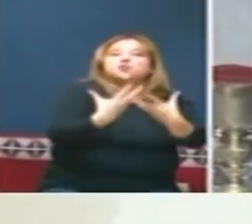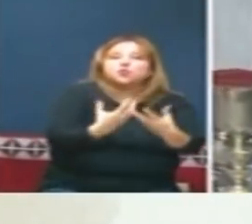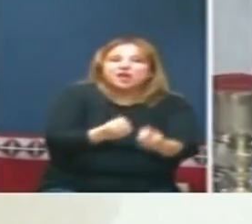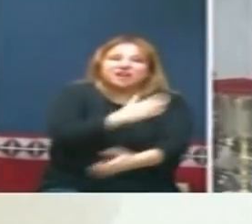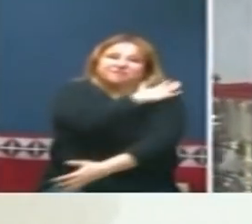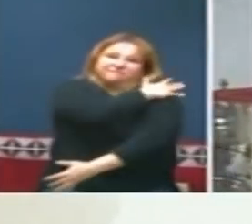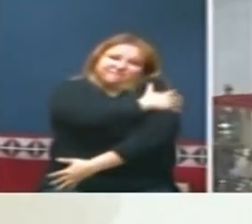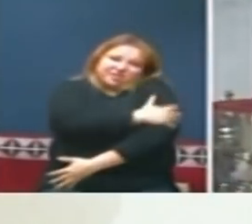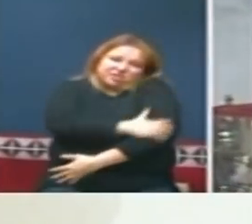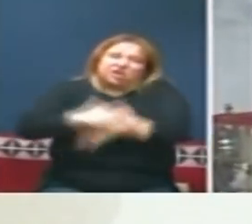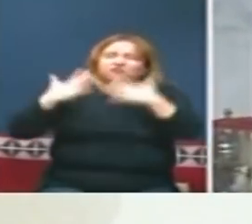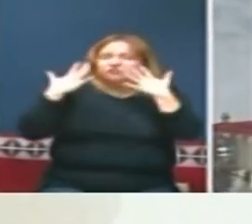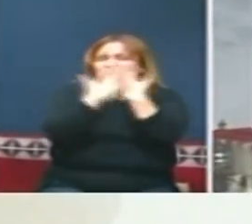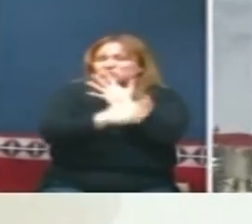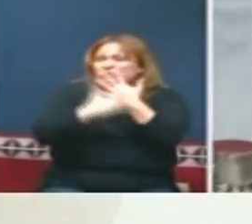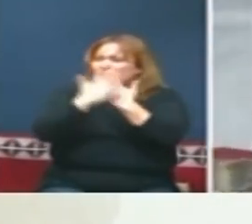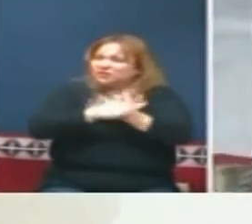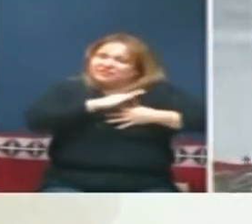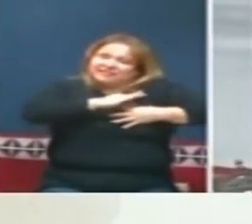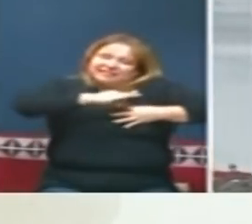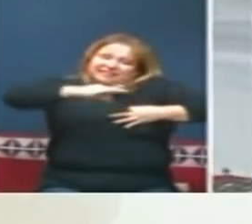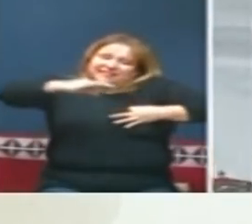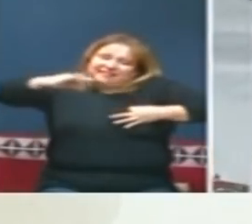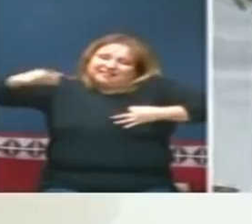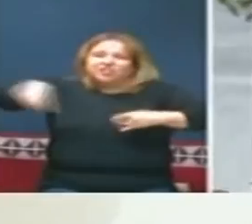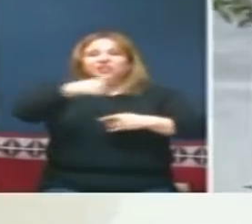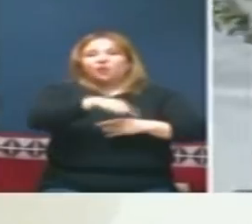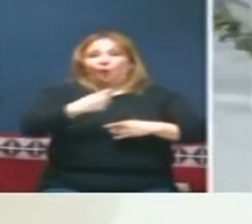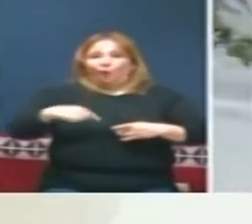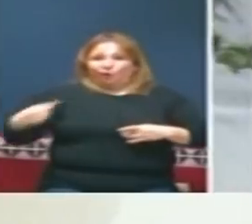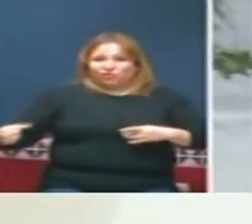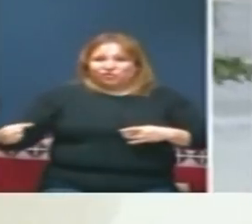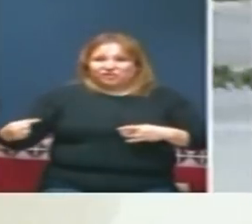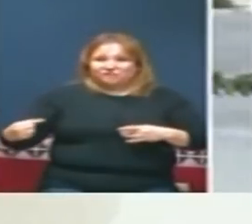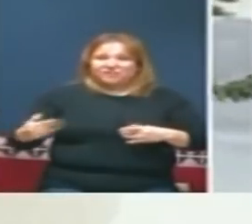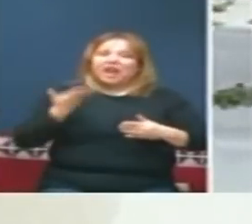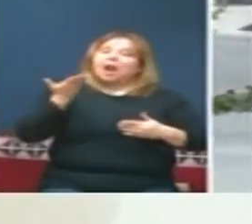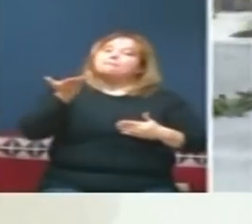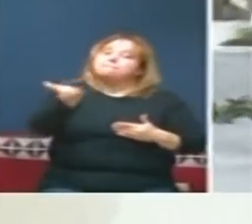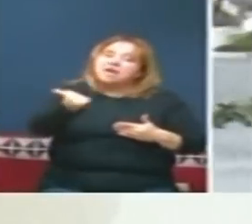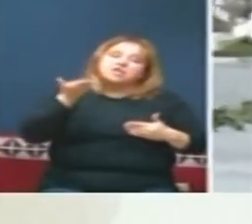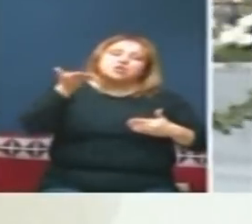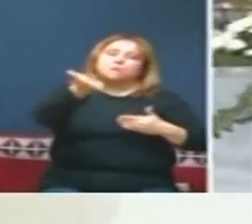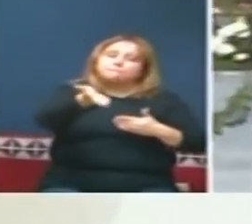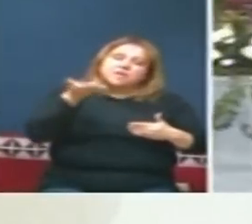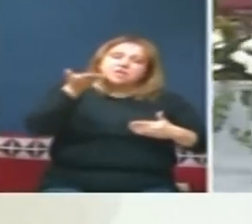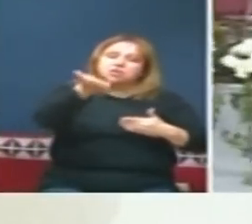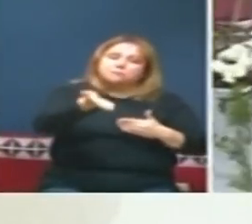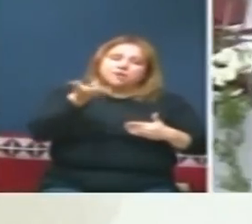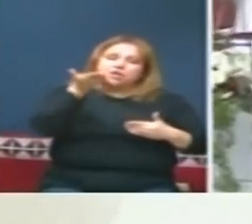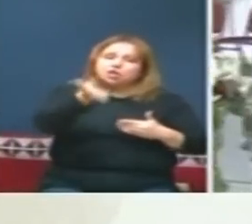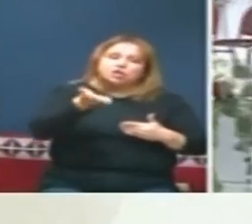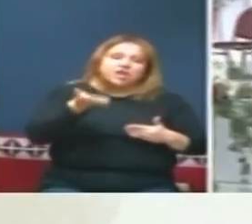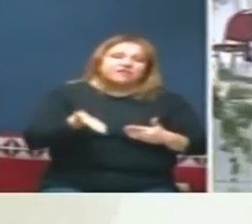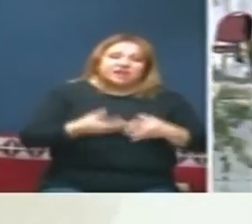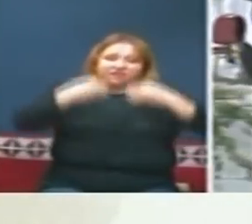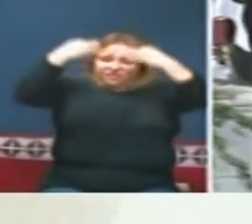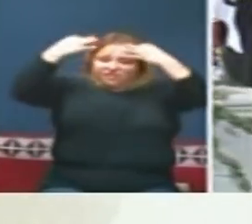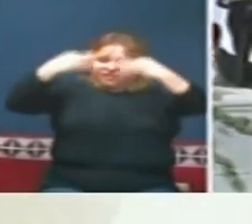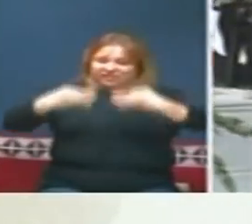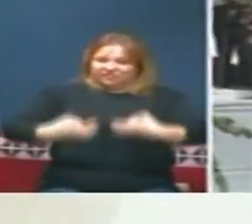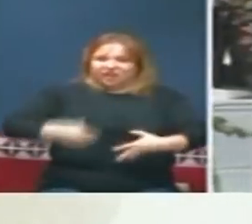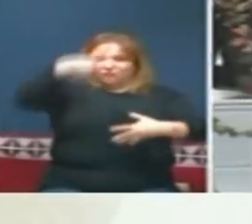de los que sufren espiritual o materialmente, de los que reclaman ser considerados en su dignidad